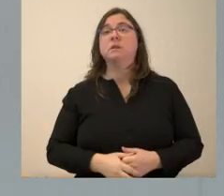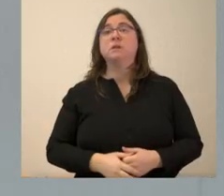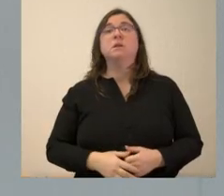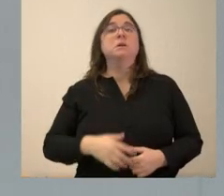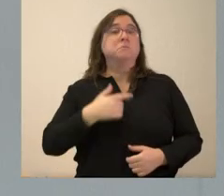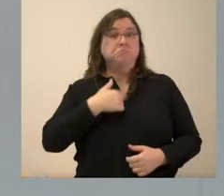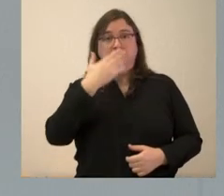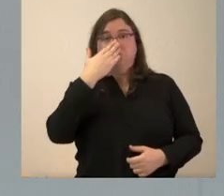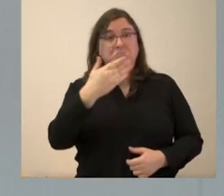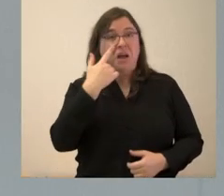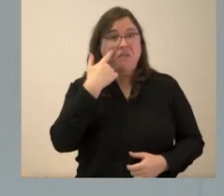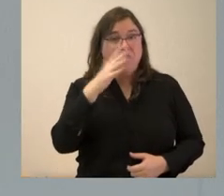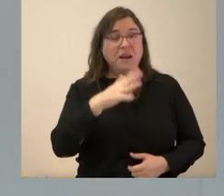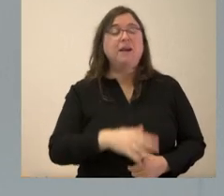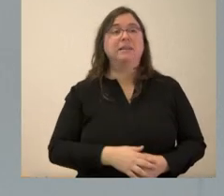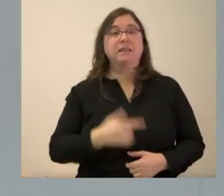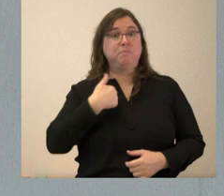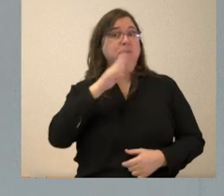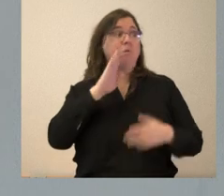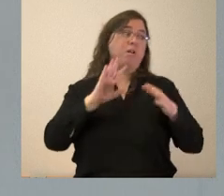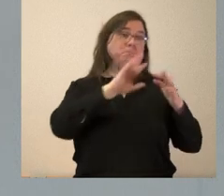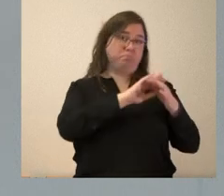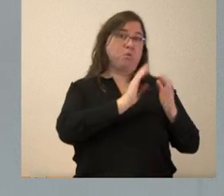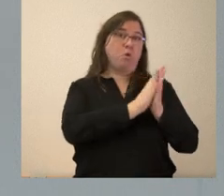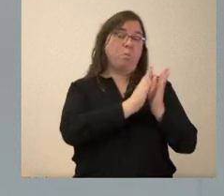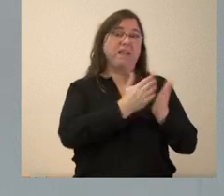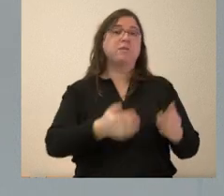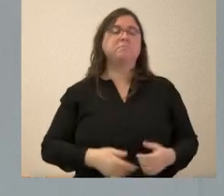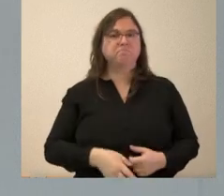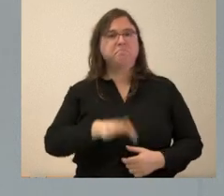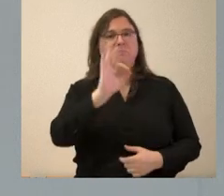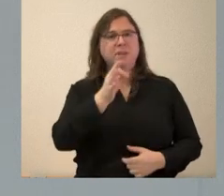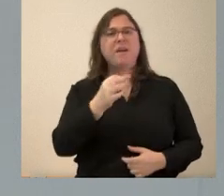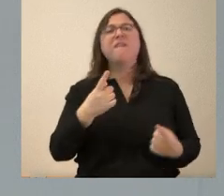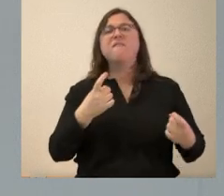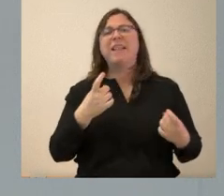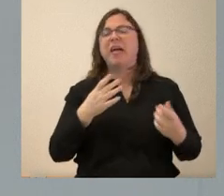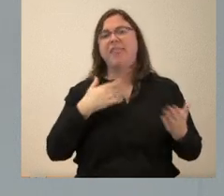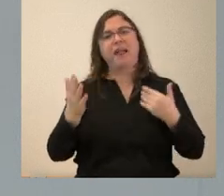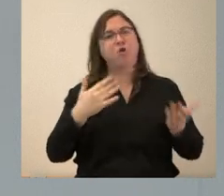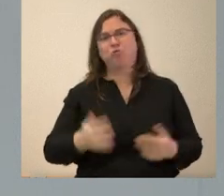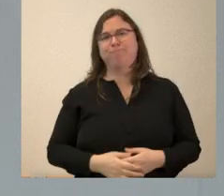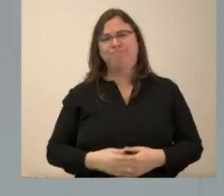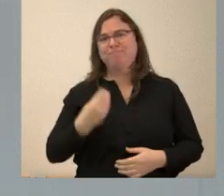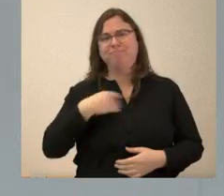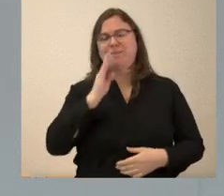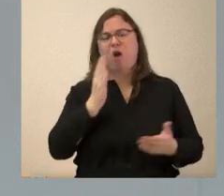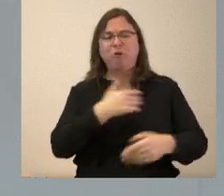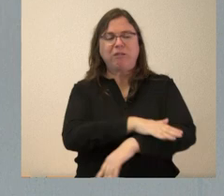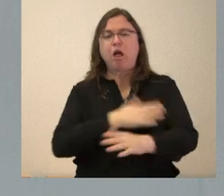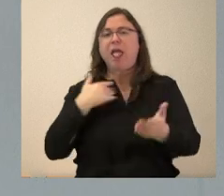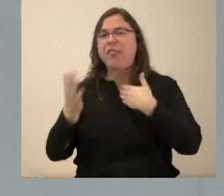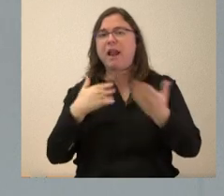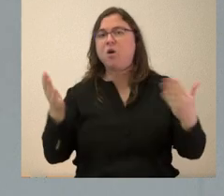la verdad es que fíjese tiene que ver con la pregunta que hacía su compañero Y es que es verdad está faltando mucho diálogo por parte de este gobierno porque muchas de estas medidas